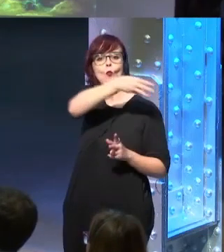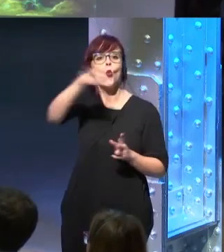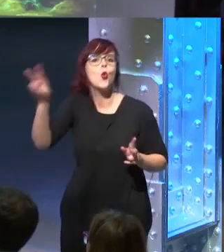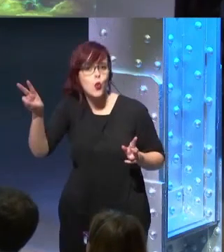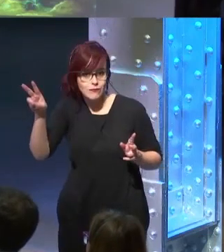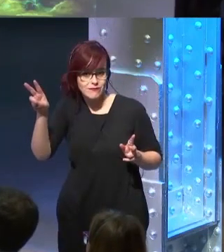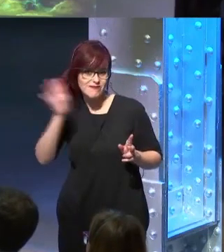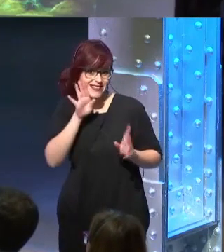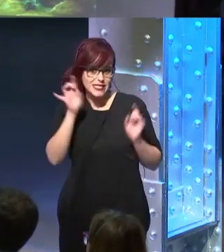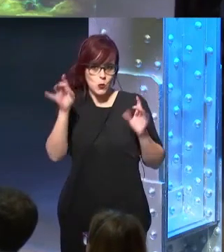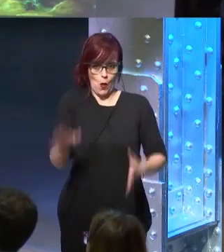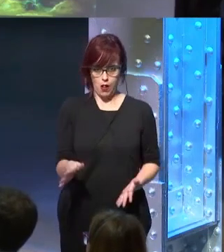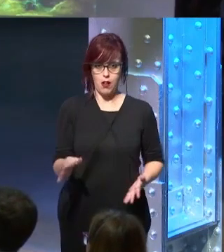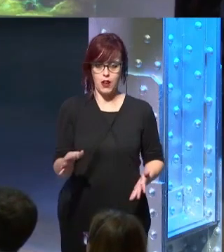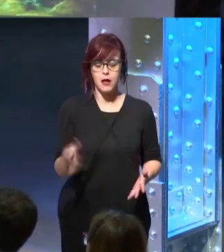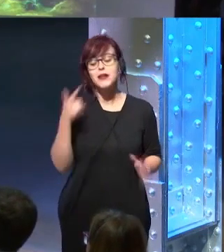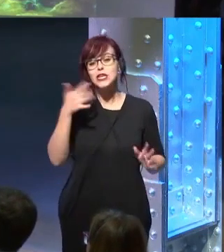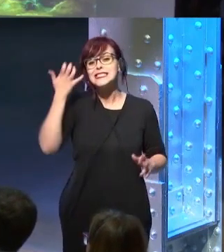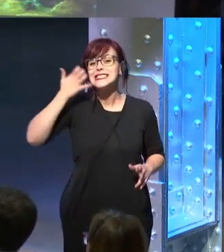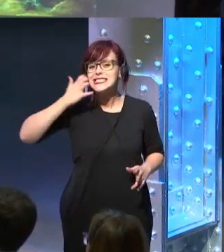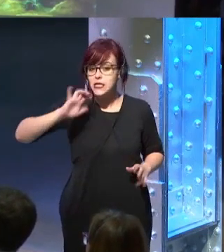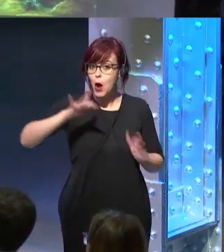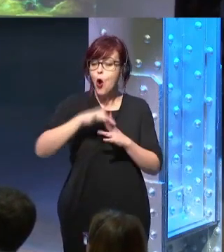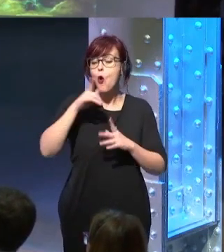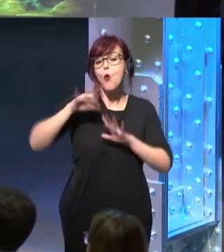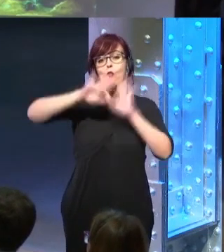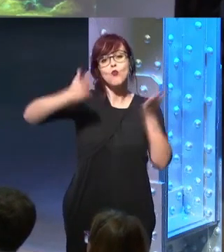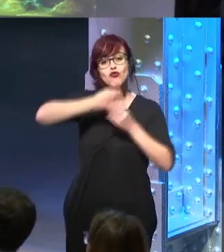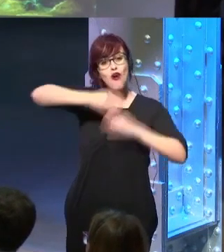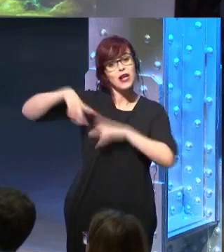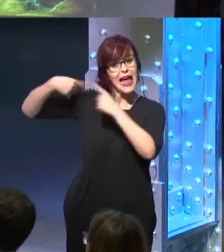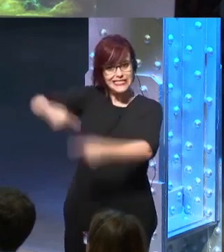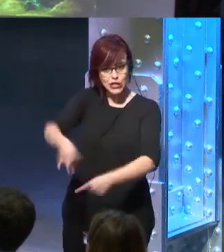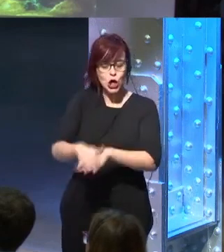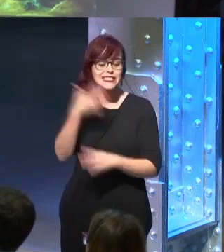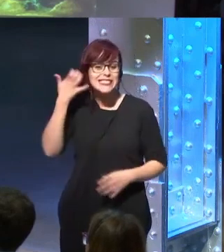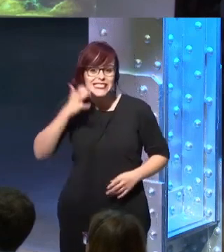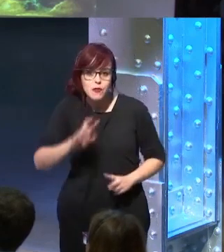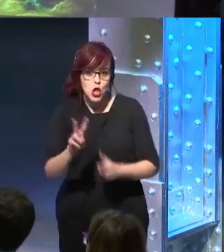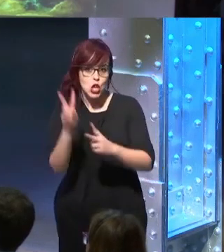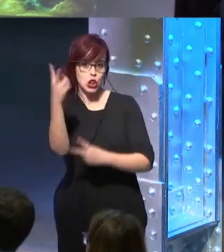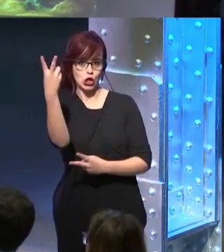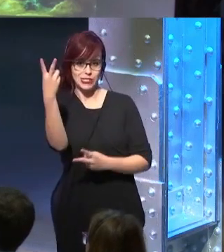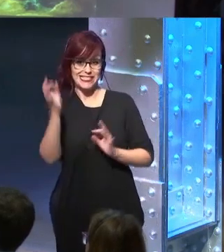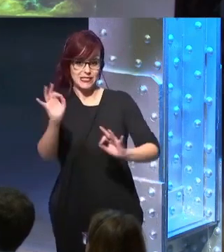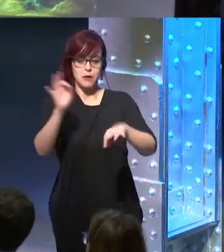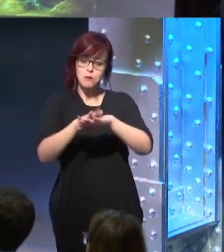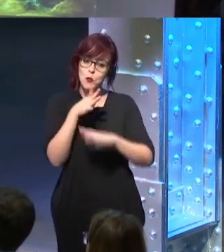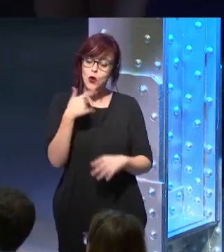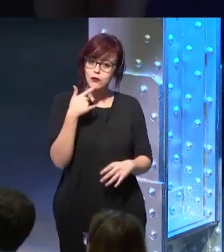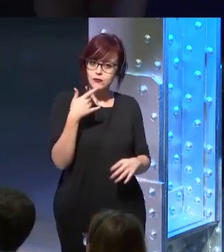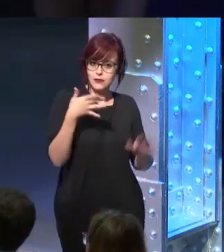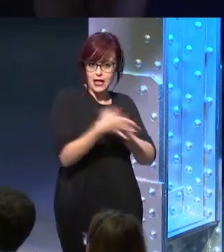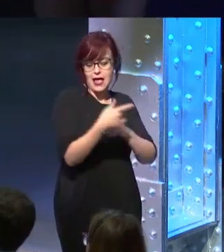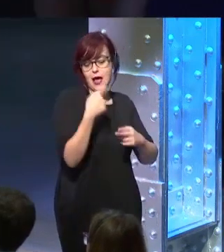Hay 2 excepciones principales en el mundo clásico de esta idea de no permitir a las mujeres hablar en